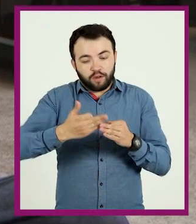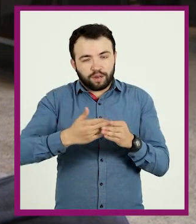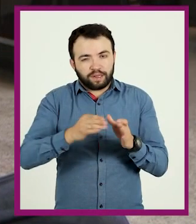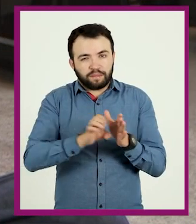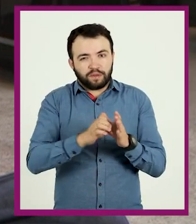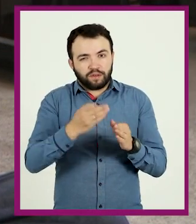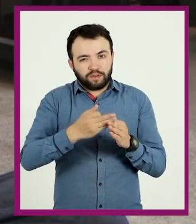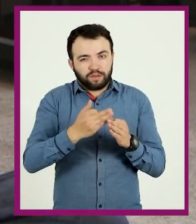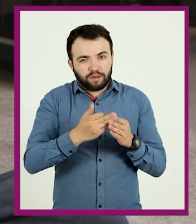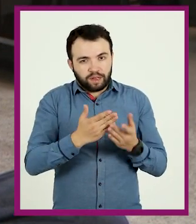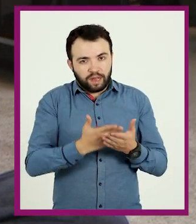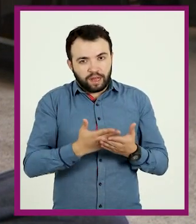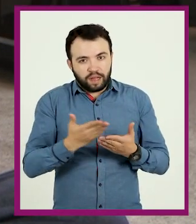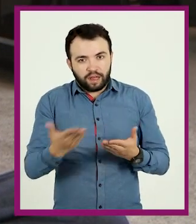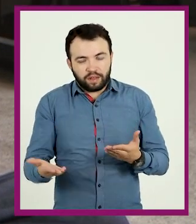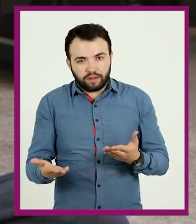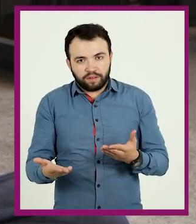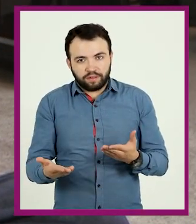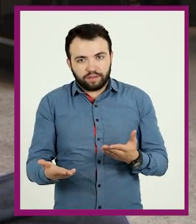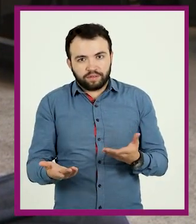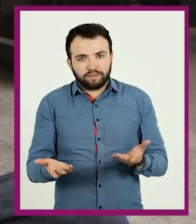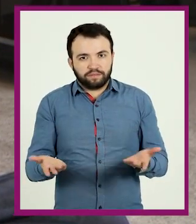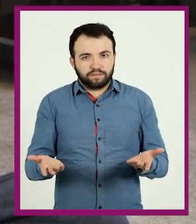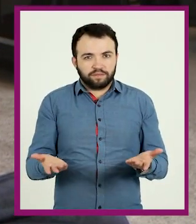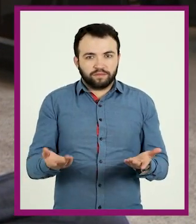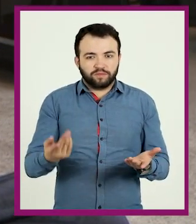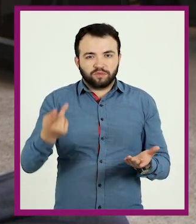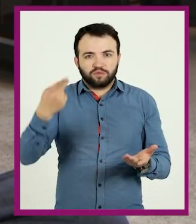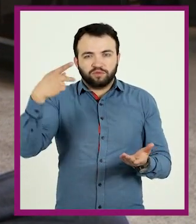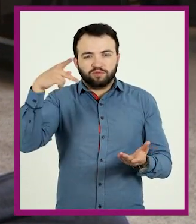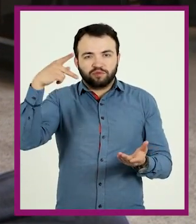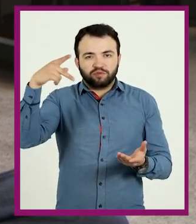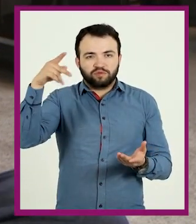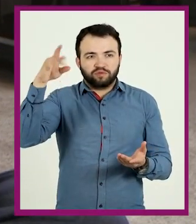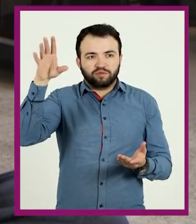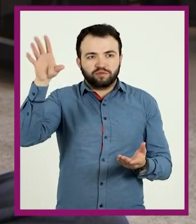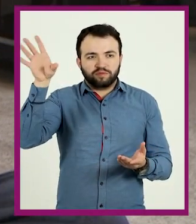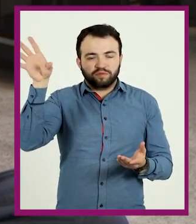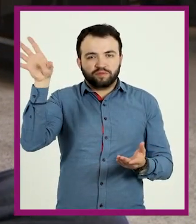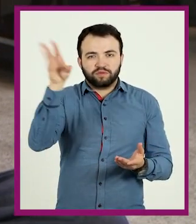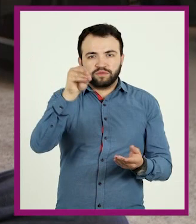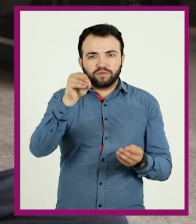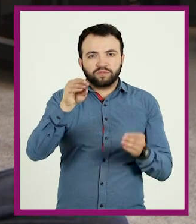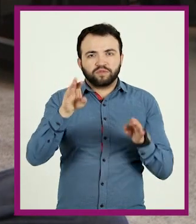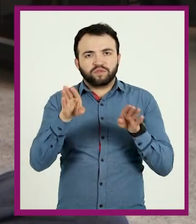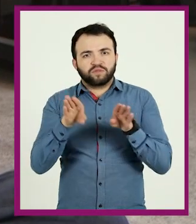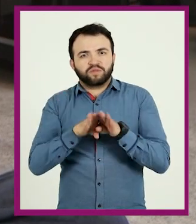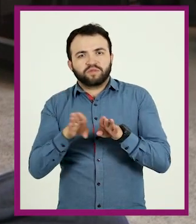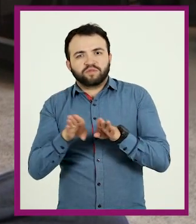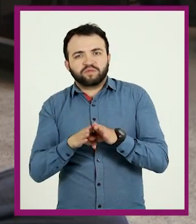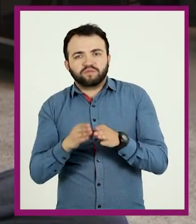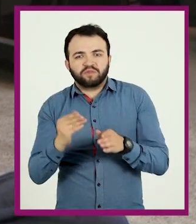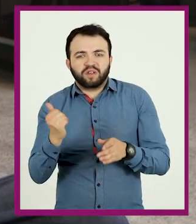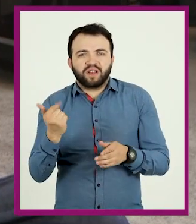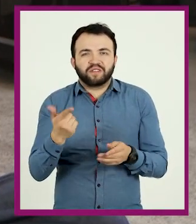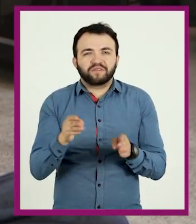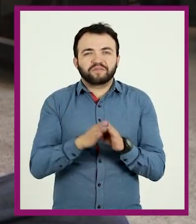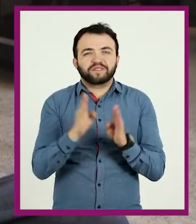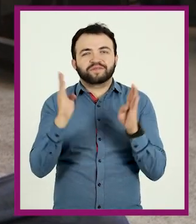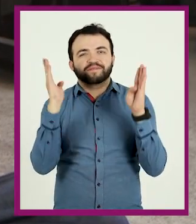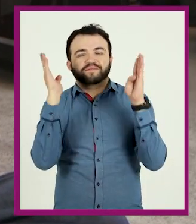un poco por la influencia tal vez de la moral occidental, se ha visto al belly dancing como algo pues solo